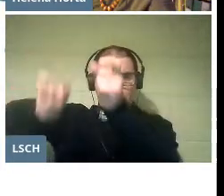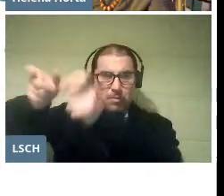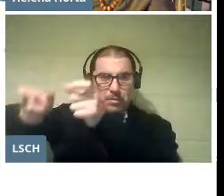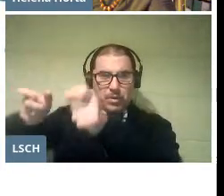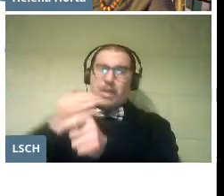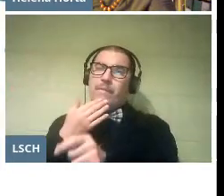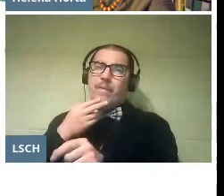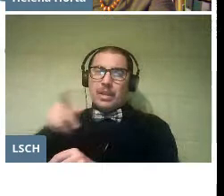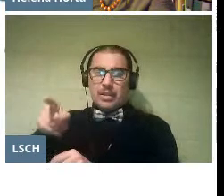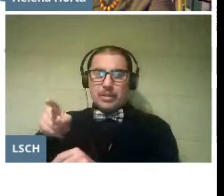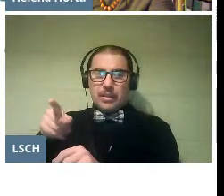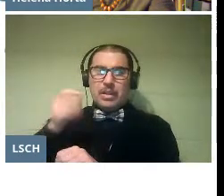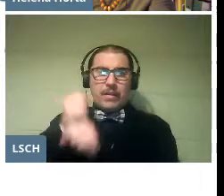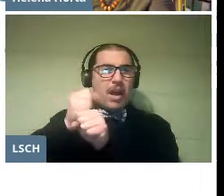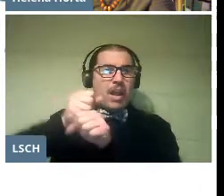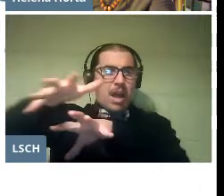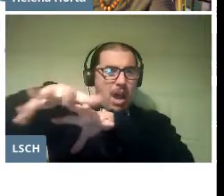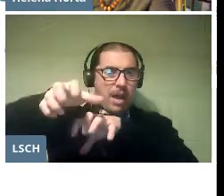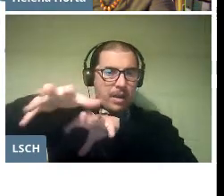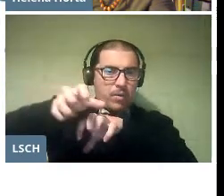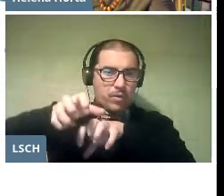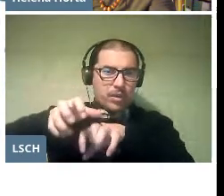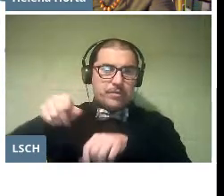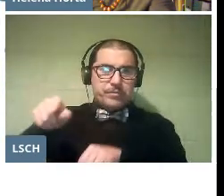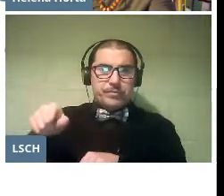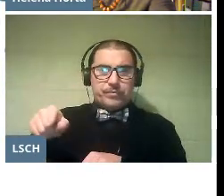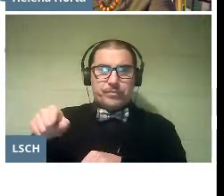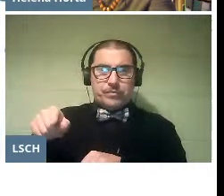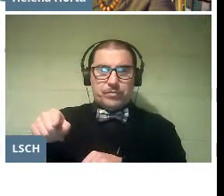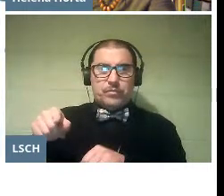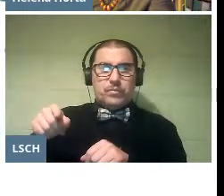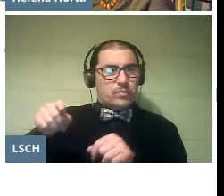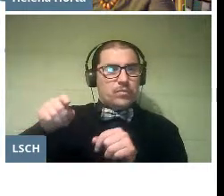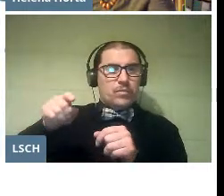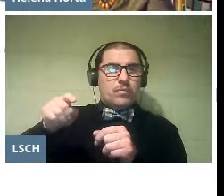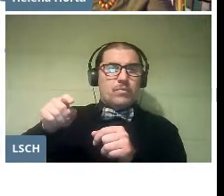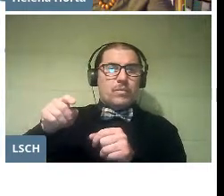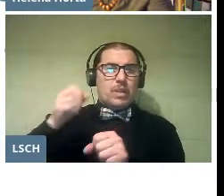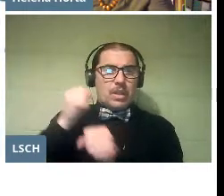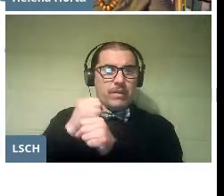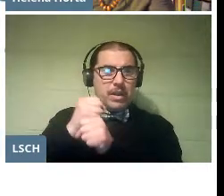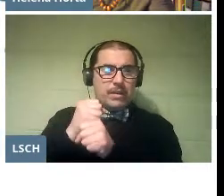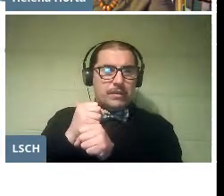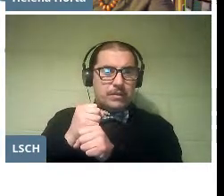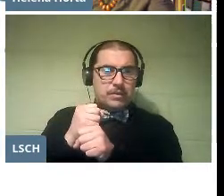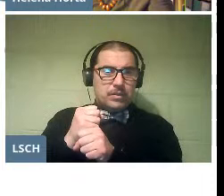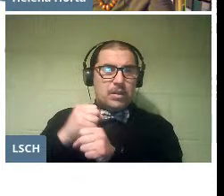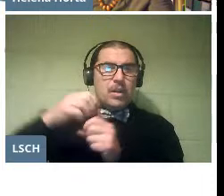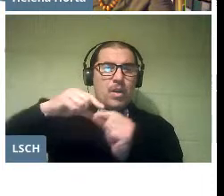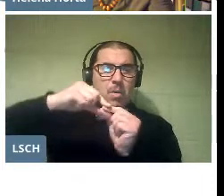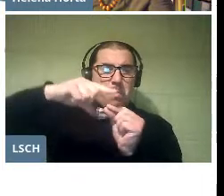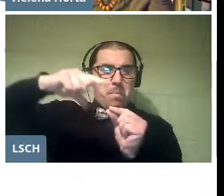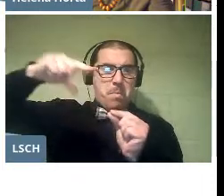pobladores agricultores que vivían y cultivaban maíz,